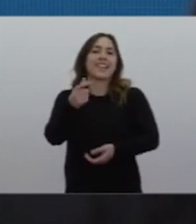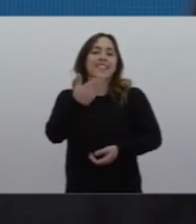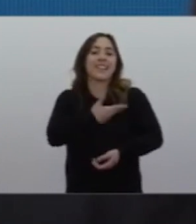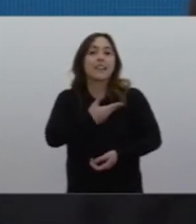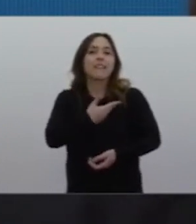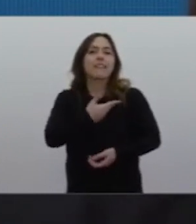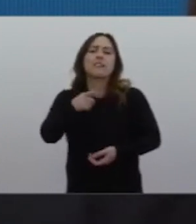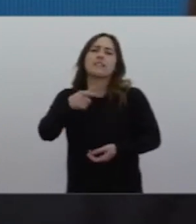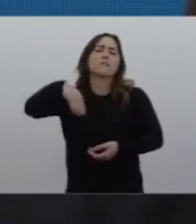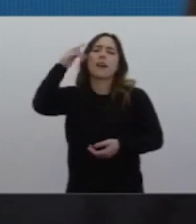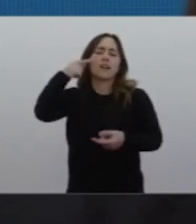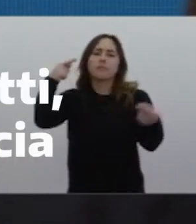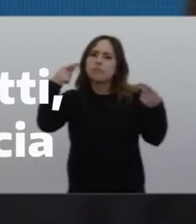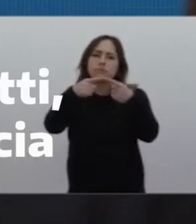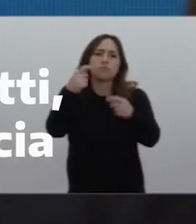es lo central?